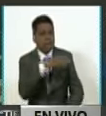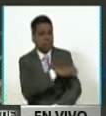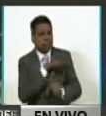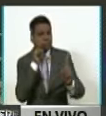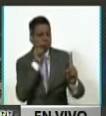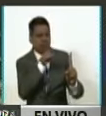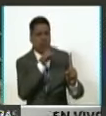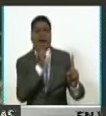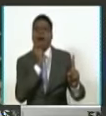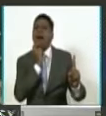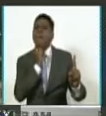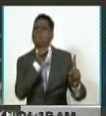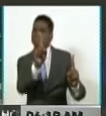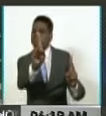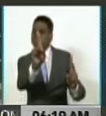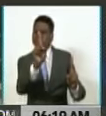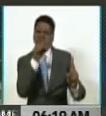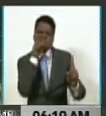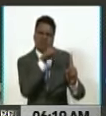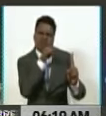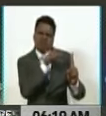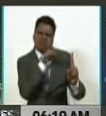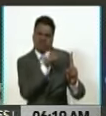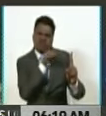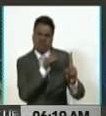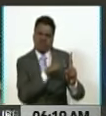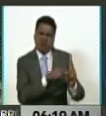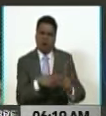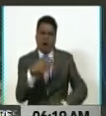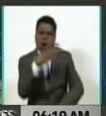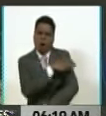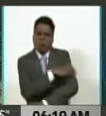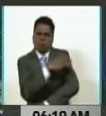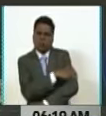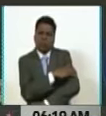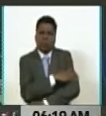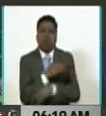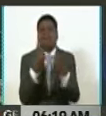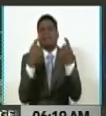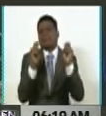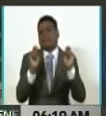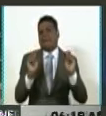Todavía las oligarquías pretenden